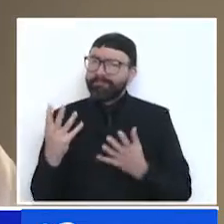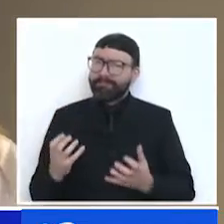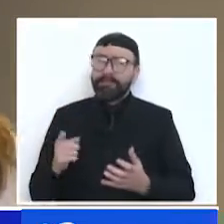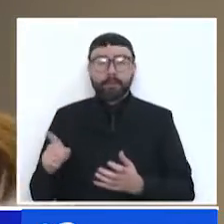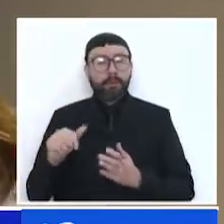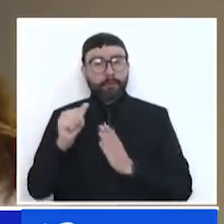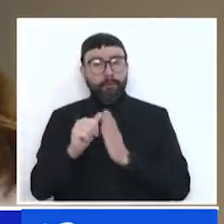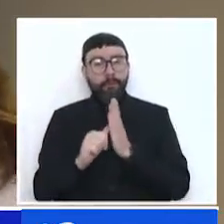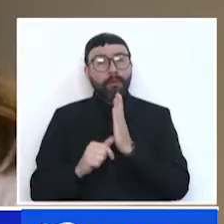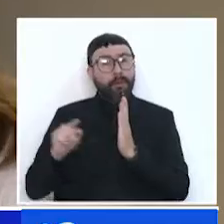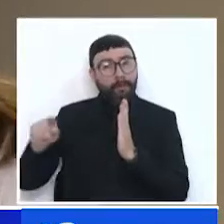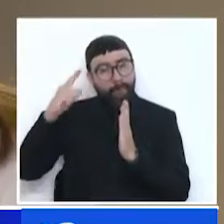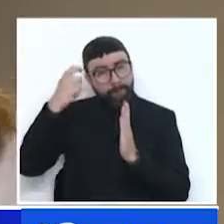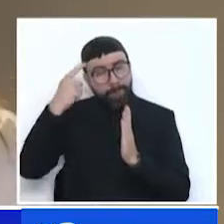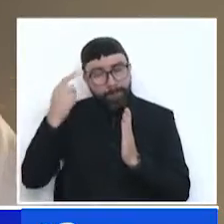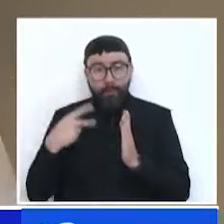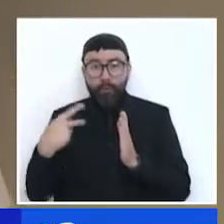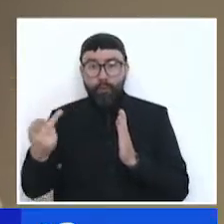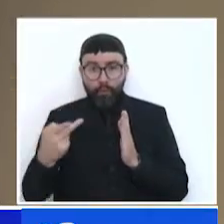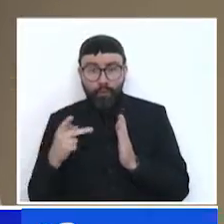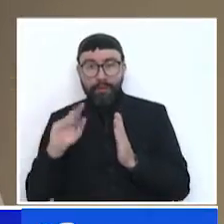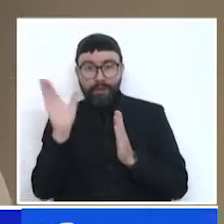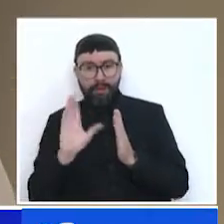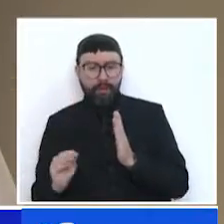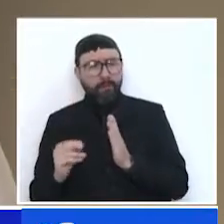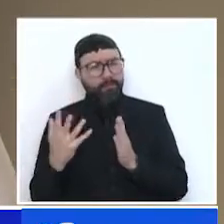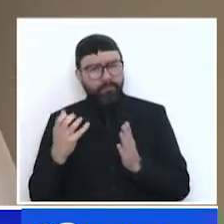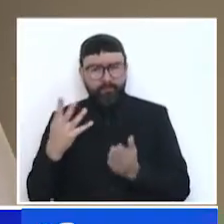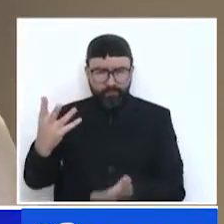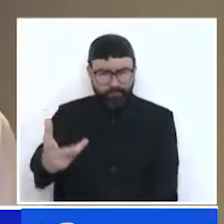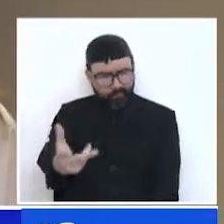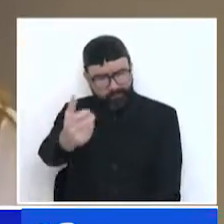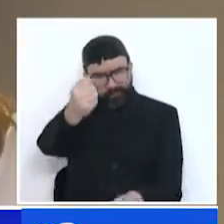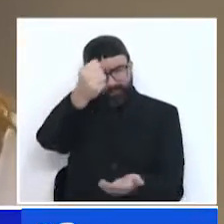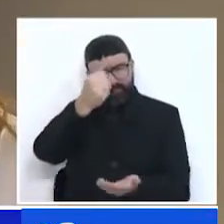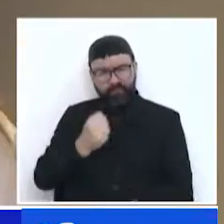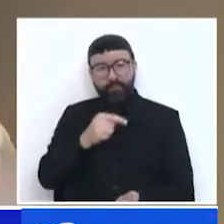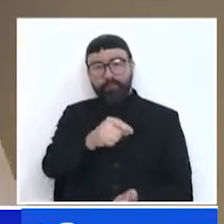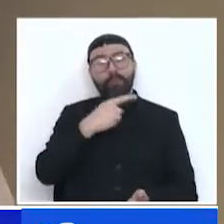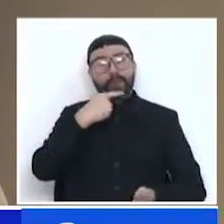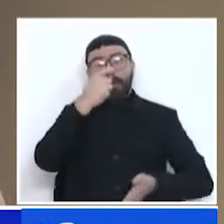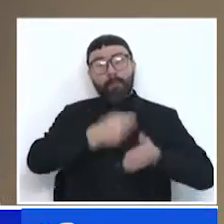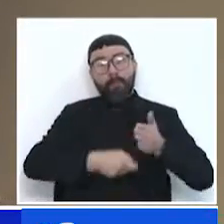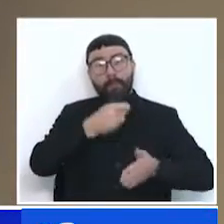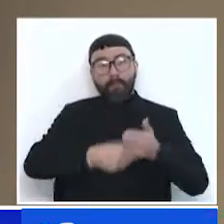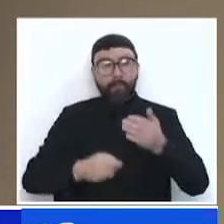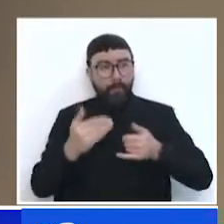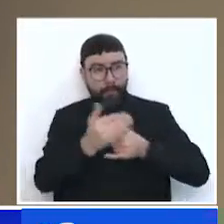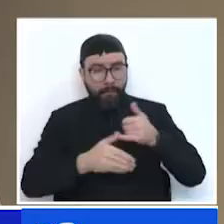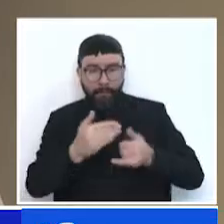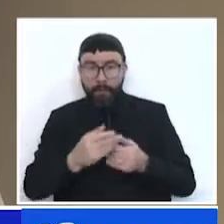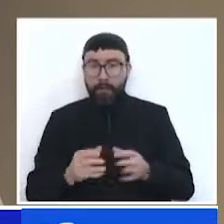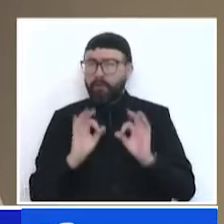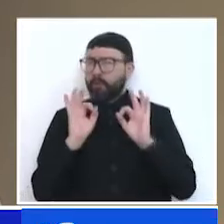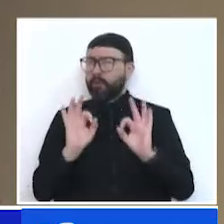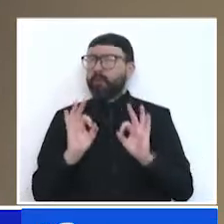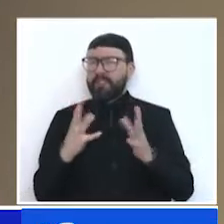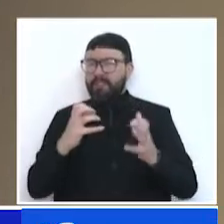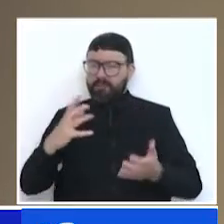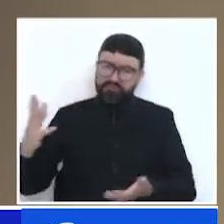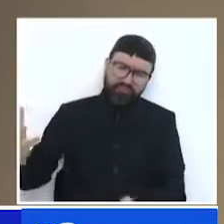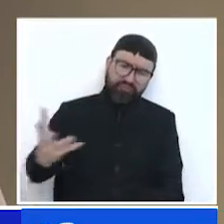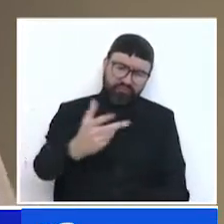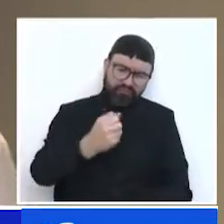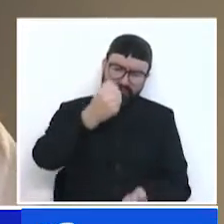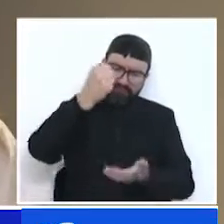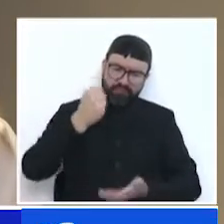tú y yo somos Quindío, efectivamente recaudar las rentas departamentales con mayor eficiencia y eficacia para poder cumplir